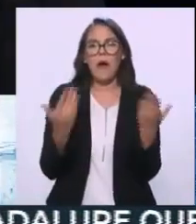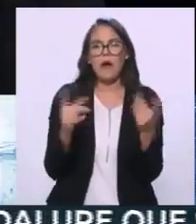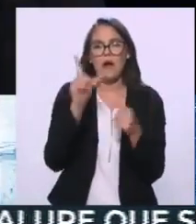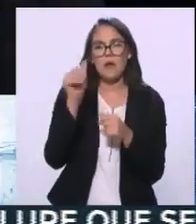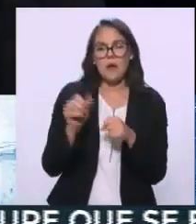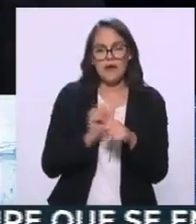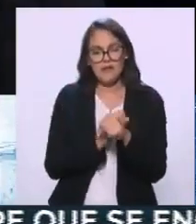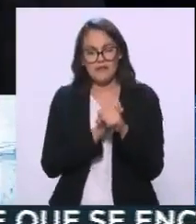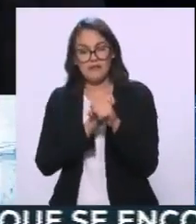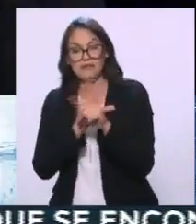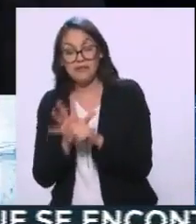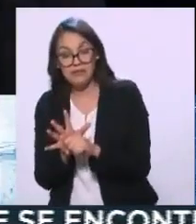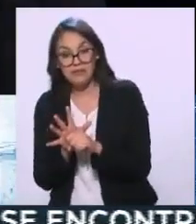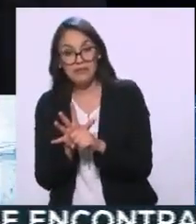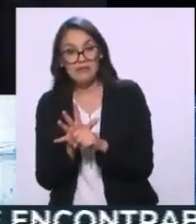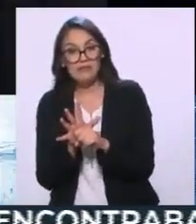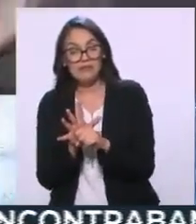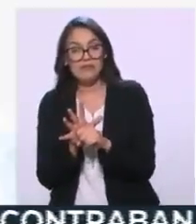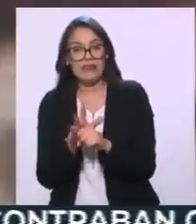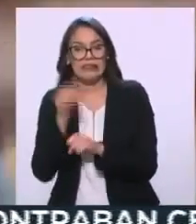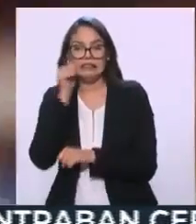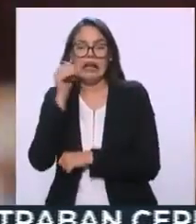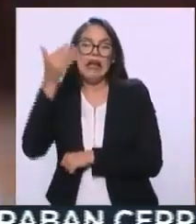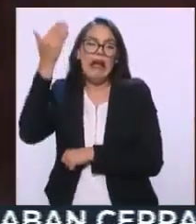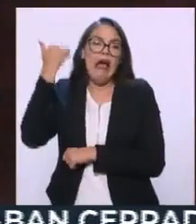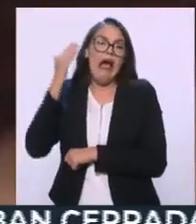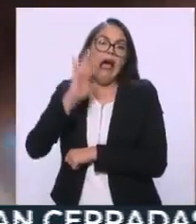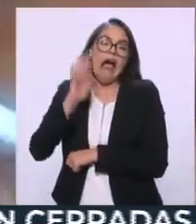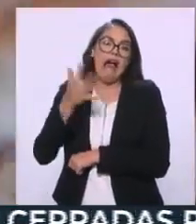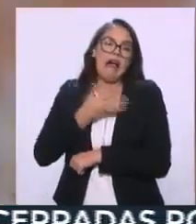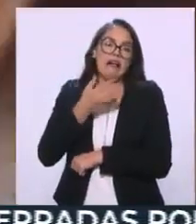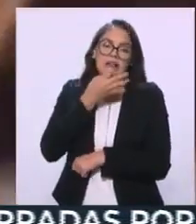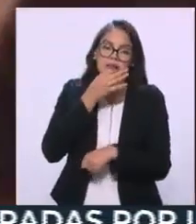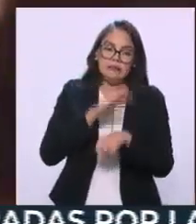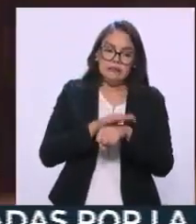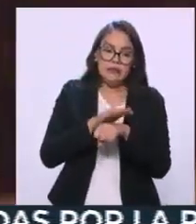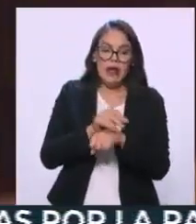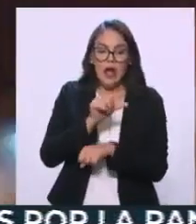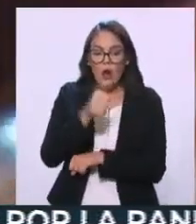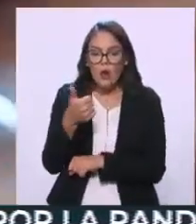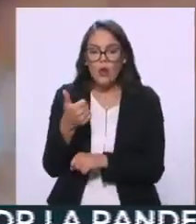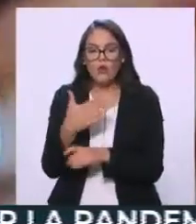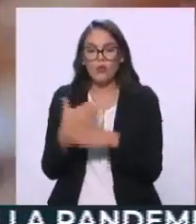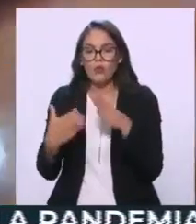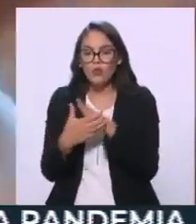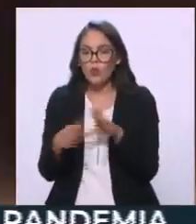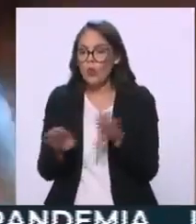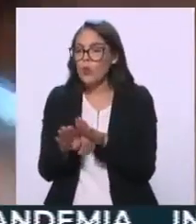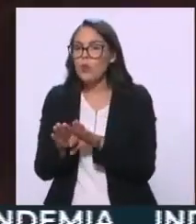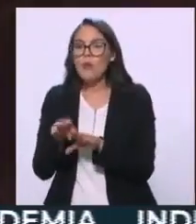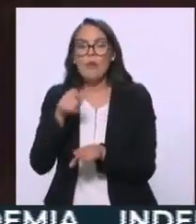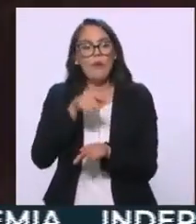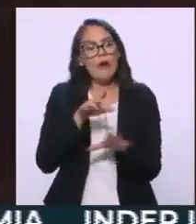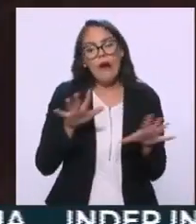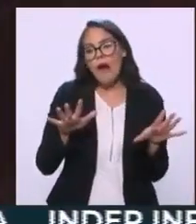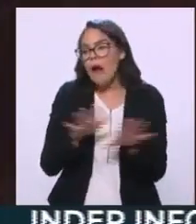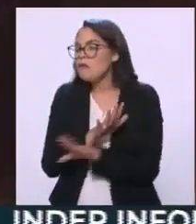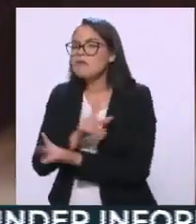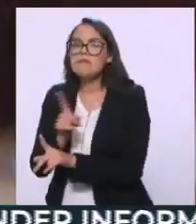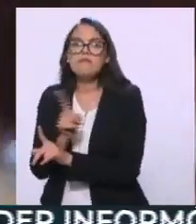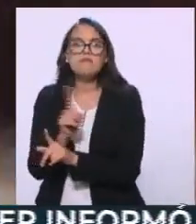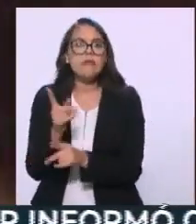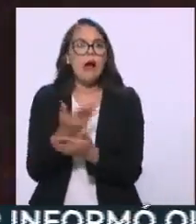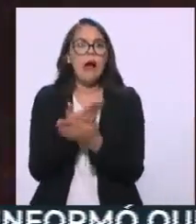perfectamente algo que ya estaba advertido, no hubo ninguna posibilidad de desviar. El capitalismo actual